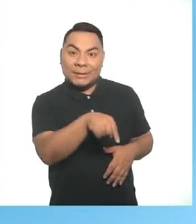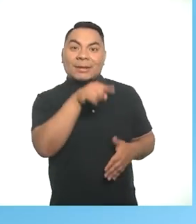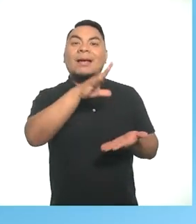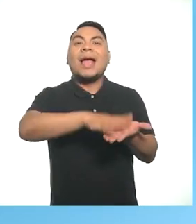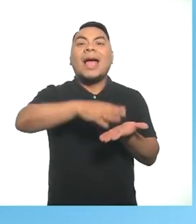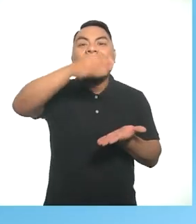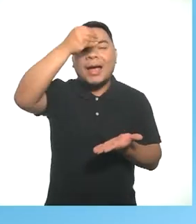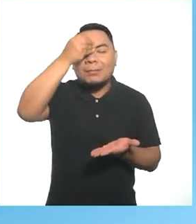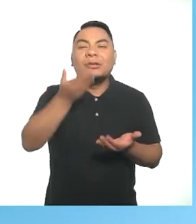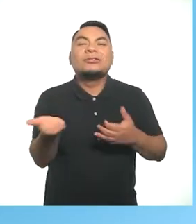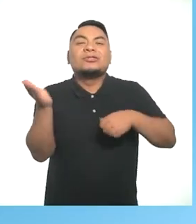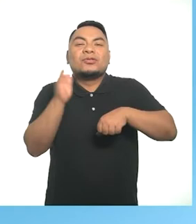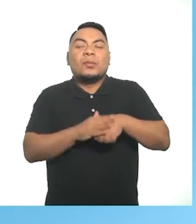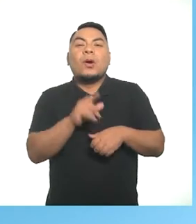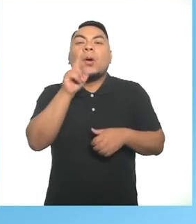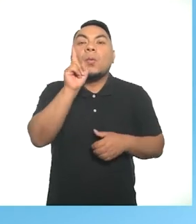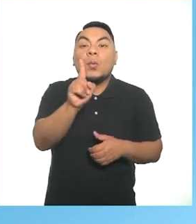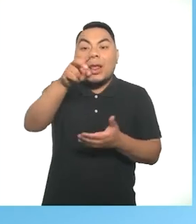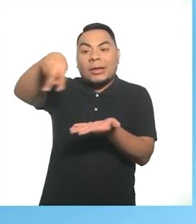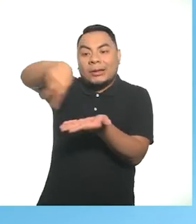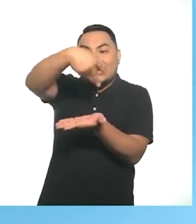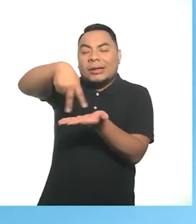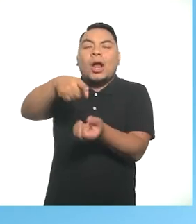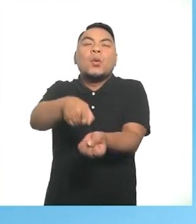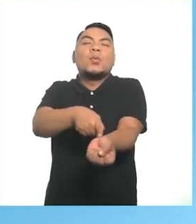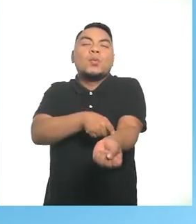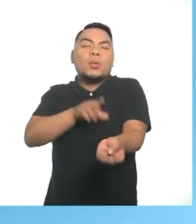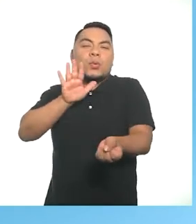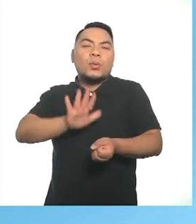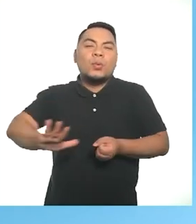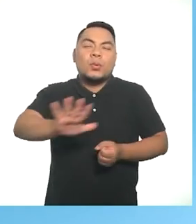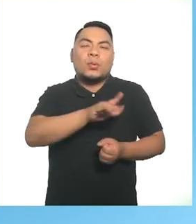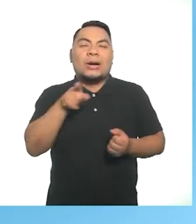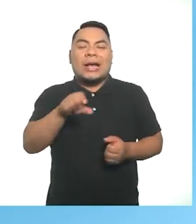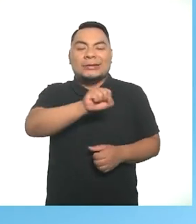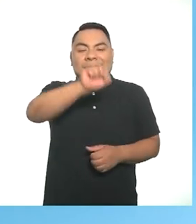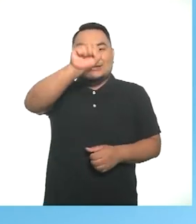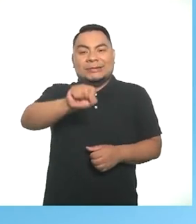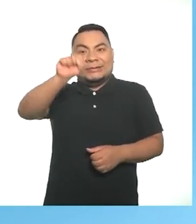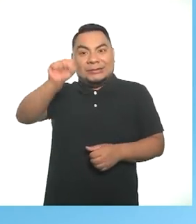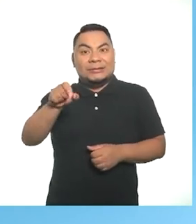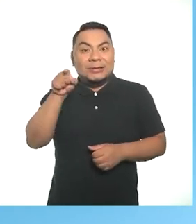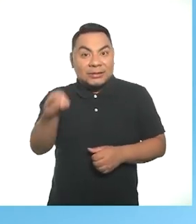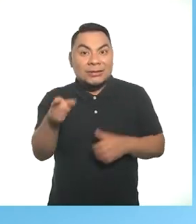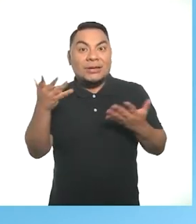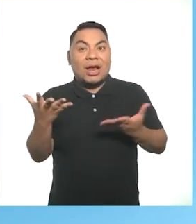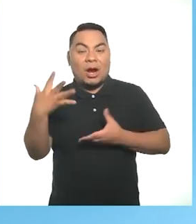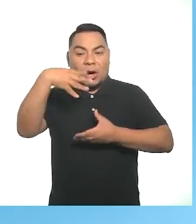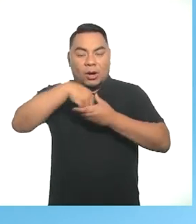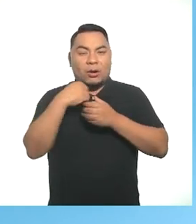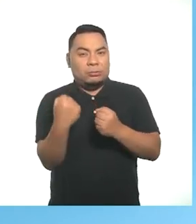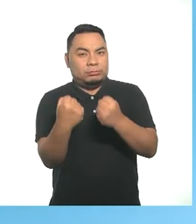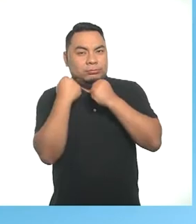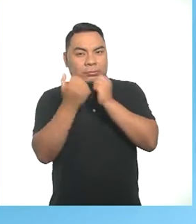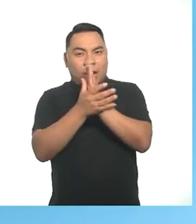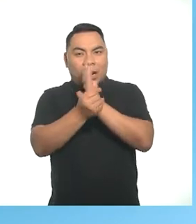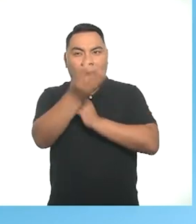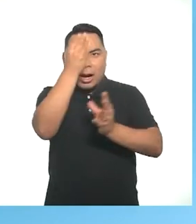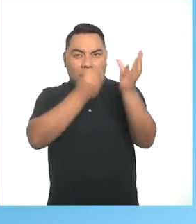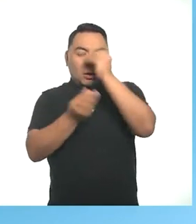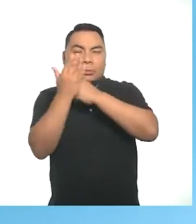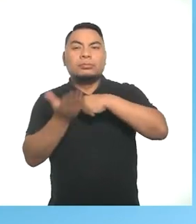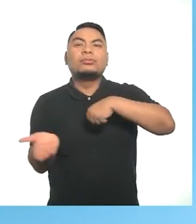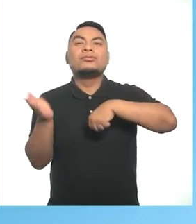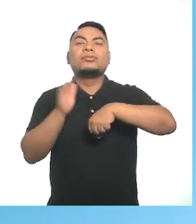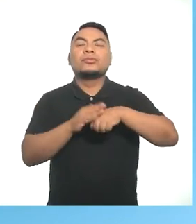niño aprenderá sobre una de las danzas tradicionales de nuestra sierra, mientras fortalecen